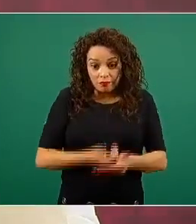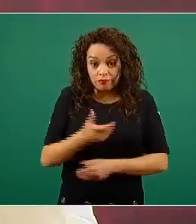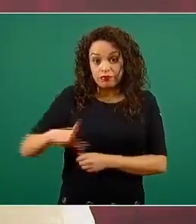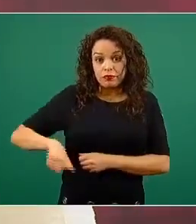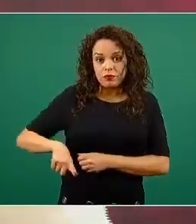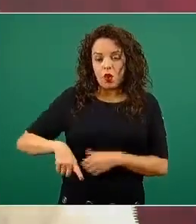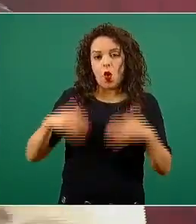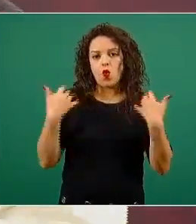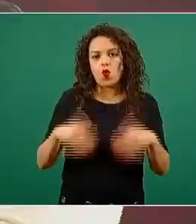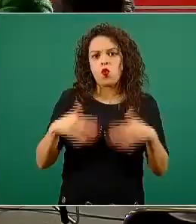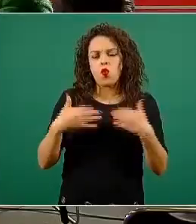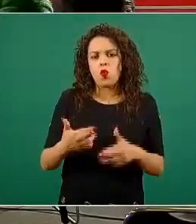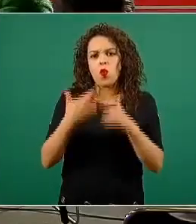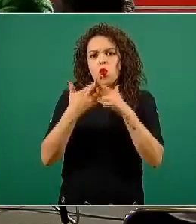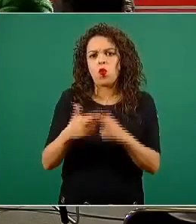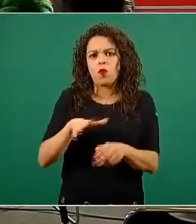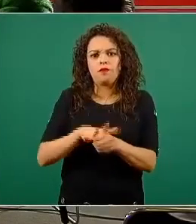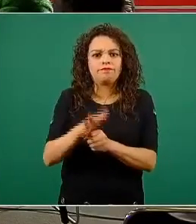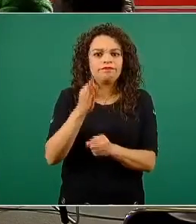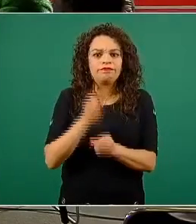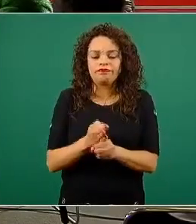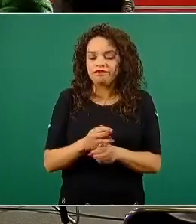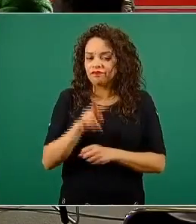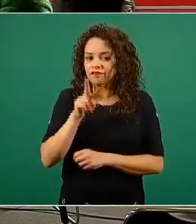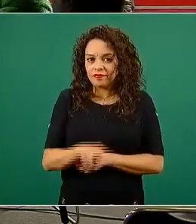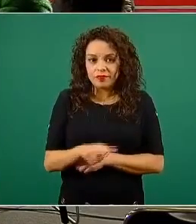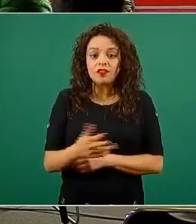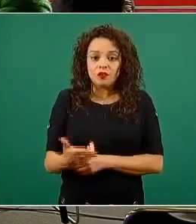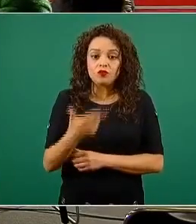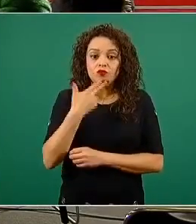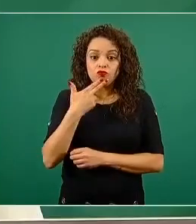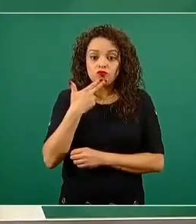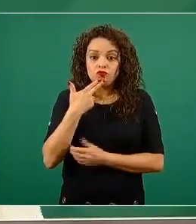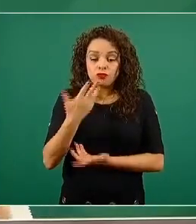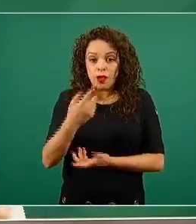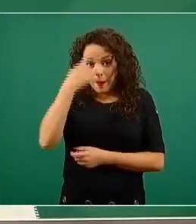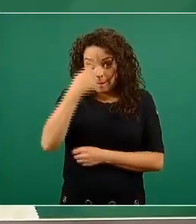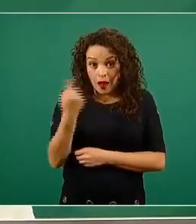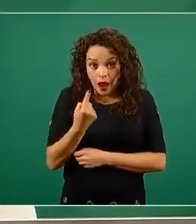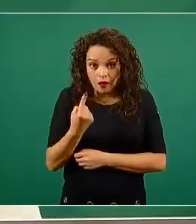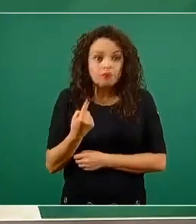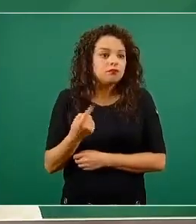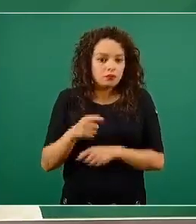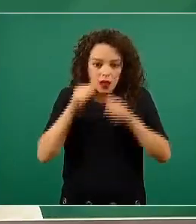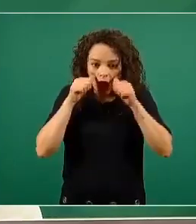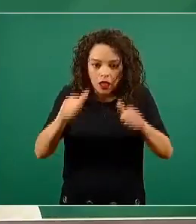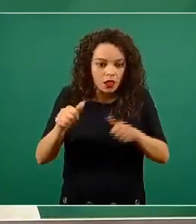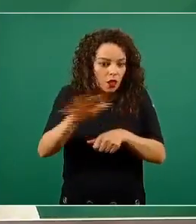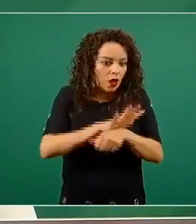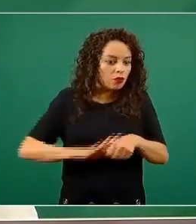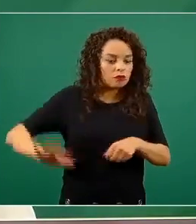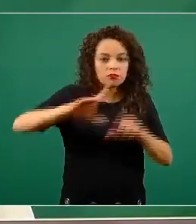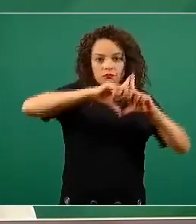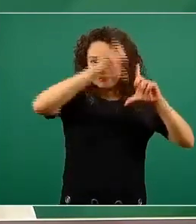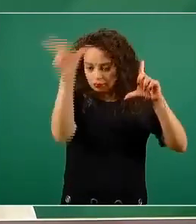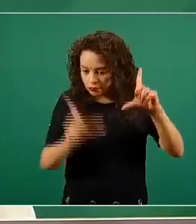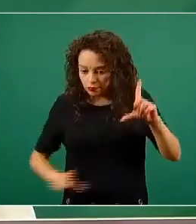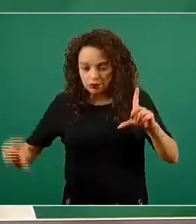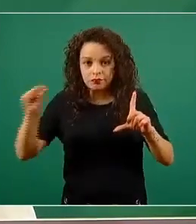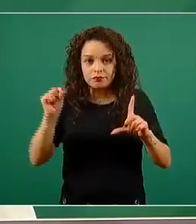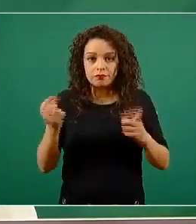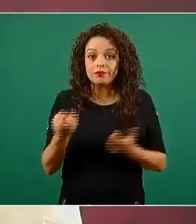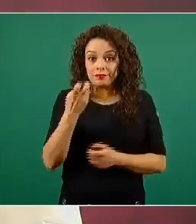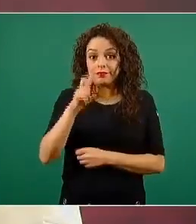ejército que, valga la redundancia, sirven a la nación, y me parece que es una